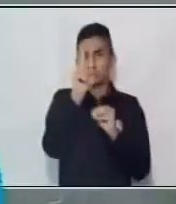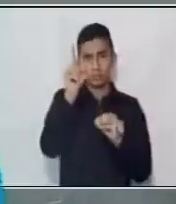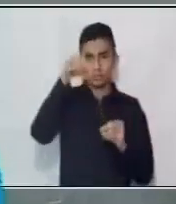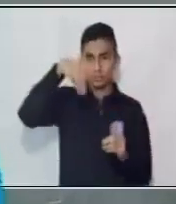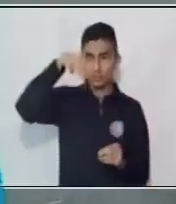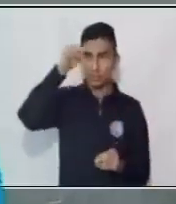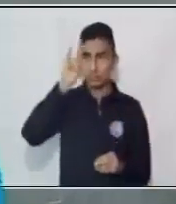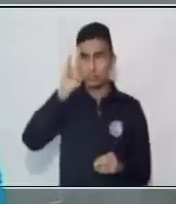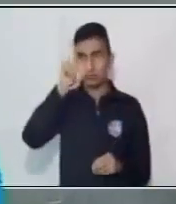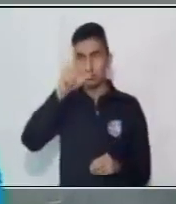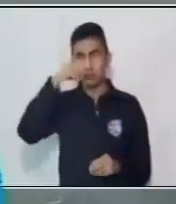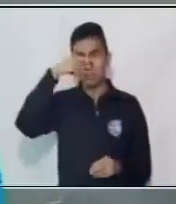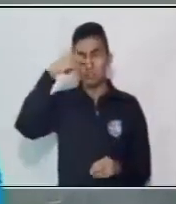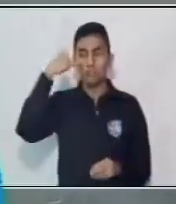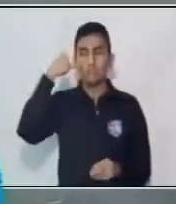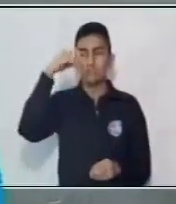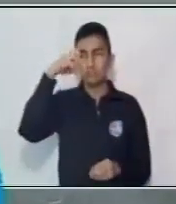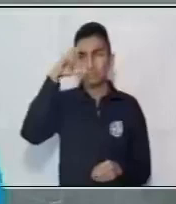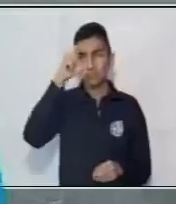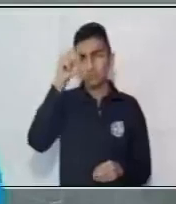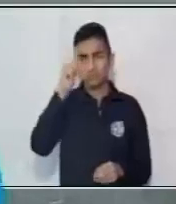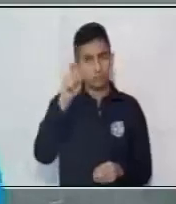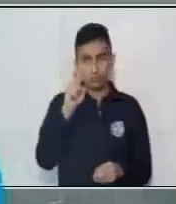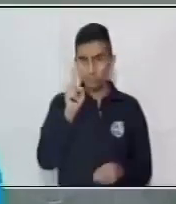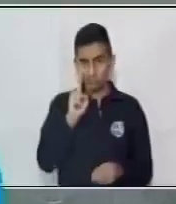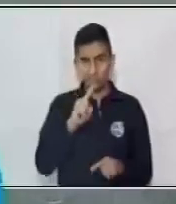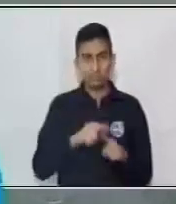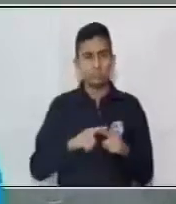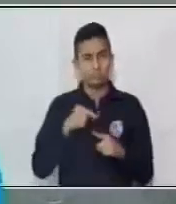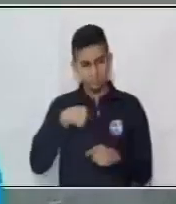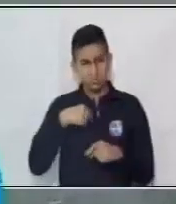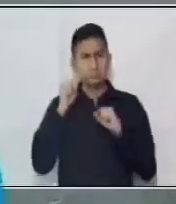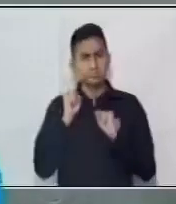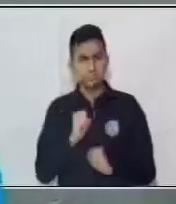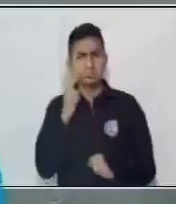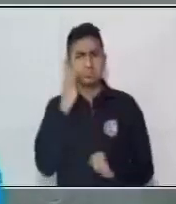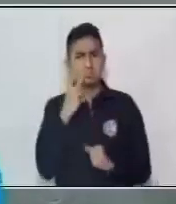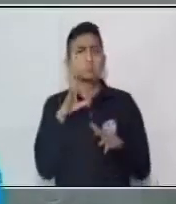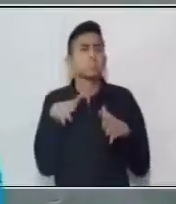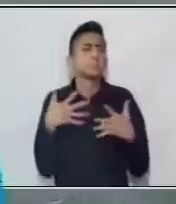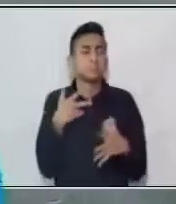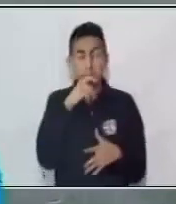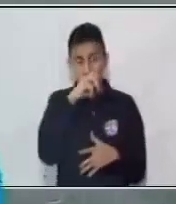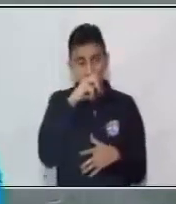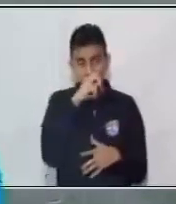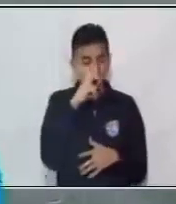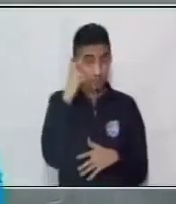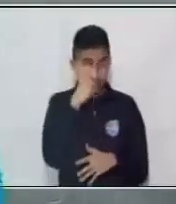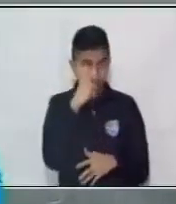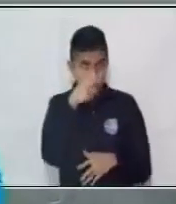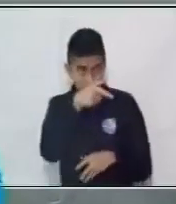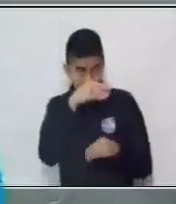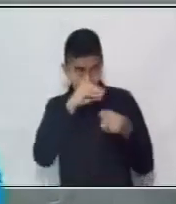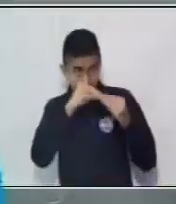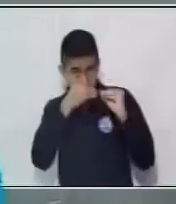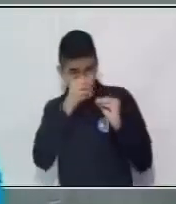sí, pero nosotros podemos ver cuál es ese número que los hace